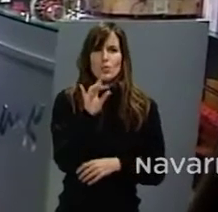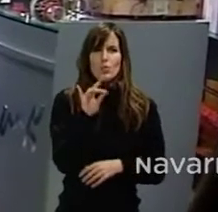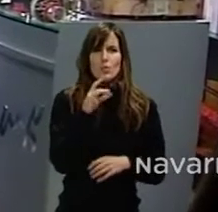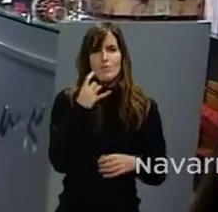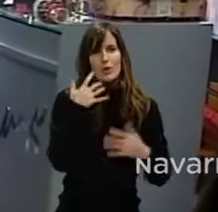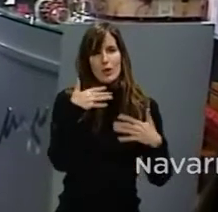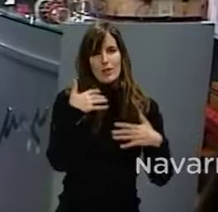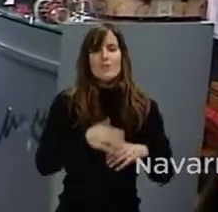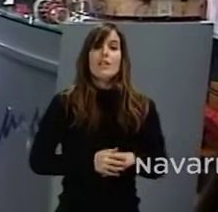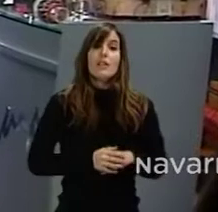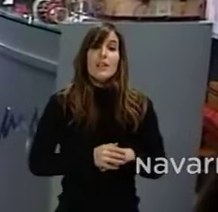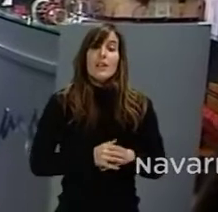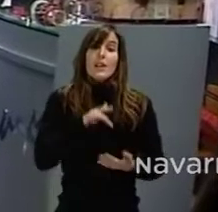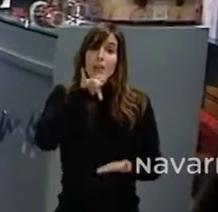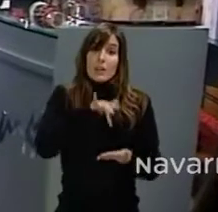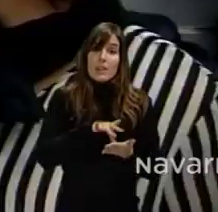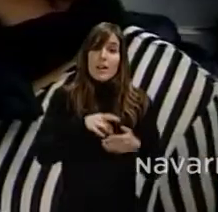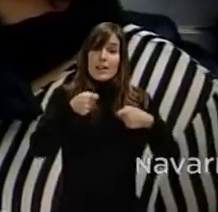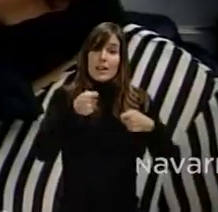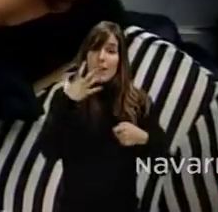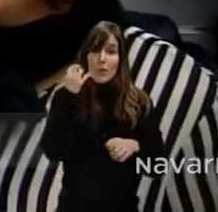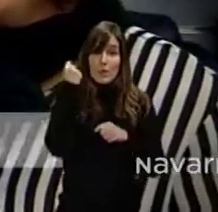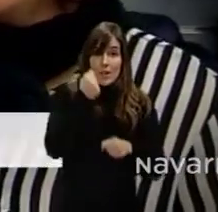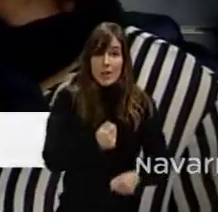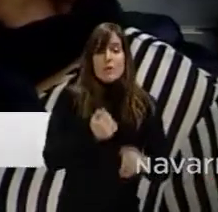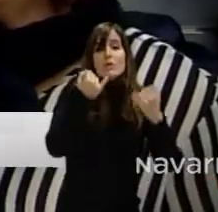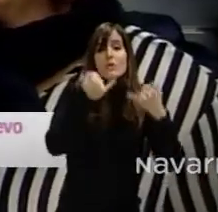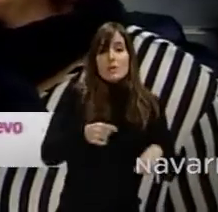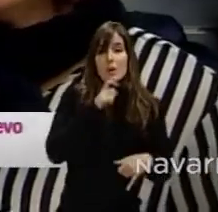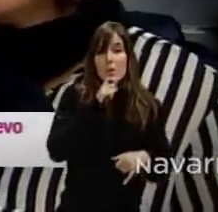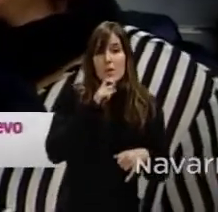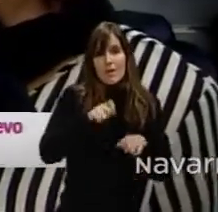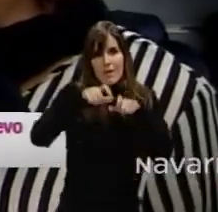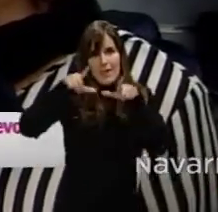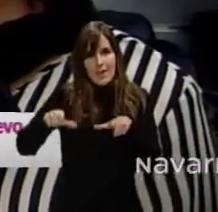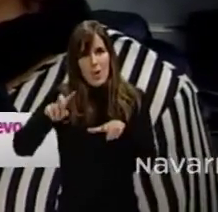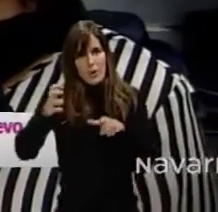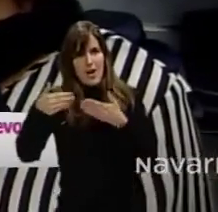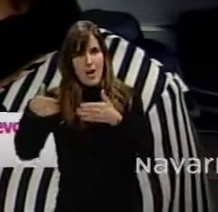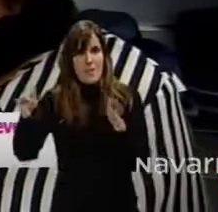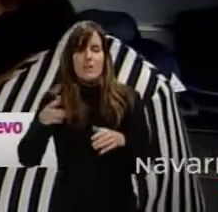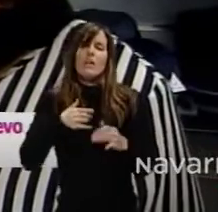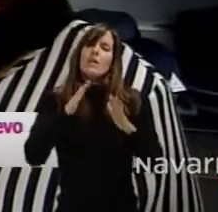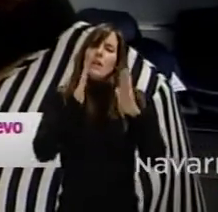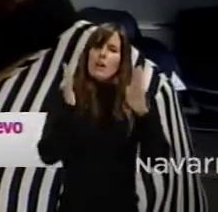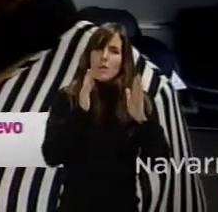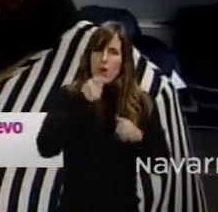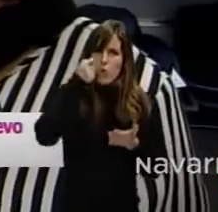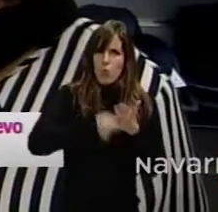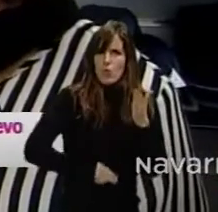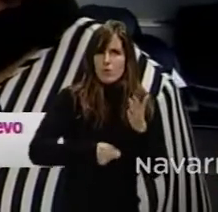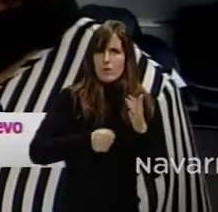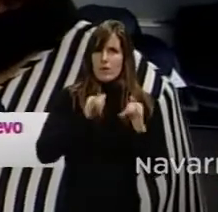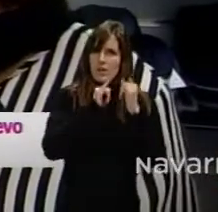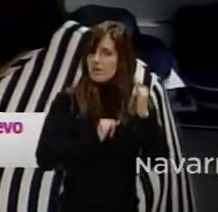Hemos querido celebrar el 50 aniversario de la tienda abriendo otro establecimiento en estos tiempos así tan duros, la verdad que hemos sido un poquito osadas, pero estábamos muy